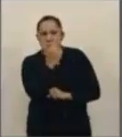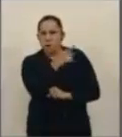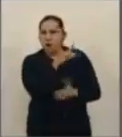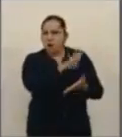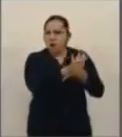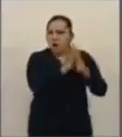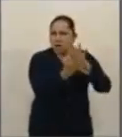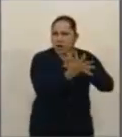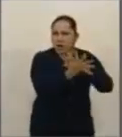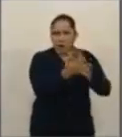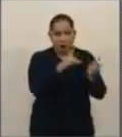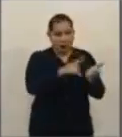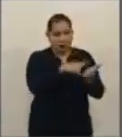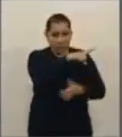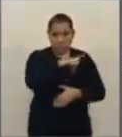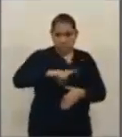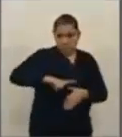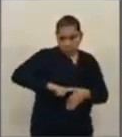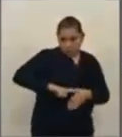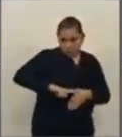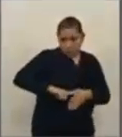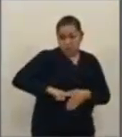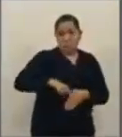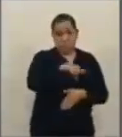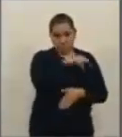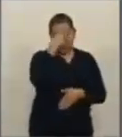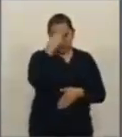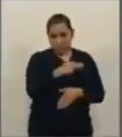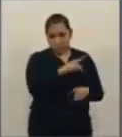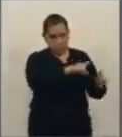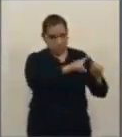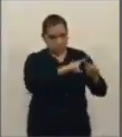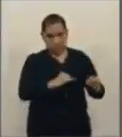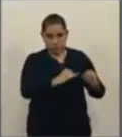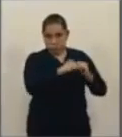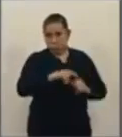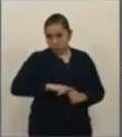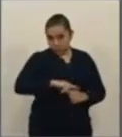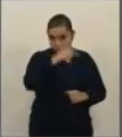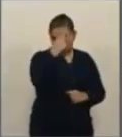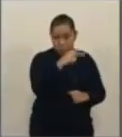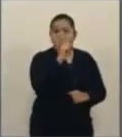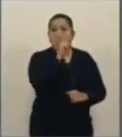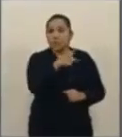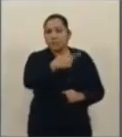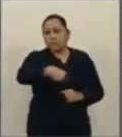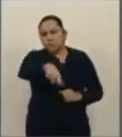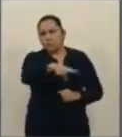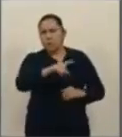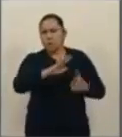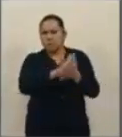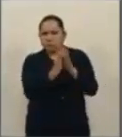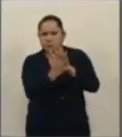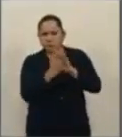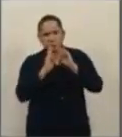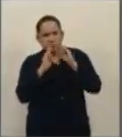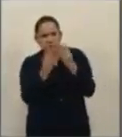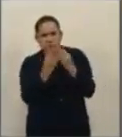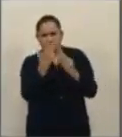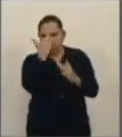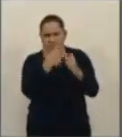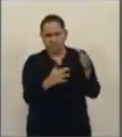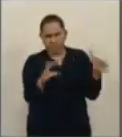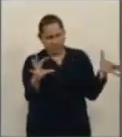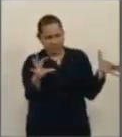entre dependencias federales del Estado mexicano y los presuntos criminales, de manera